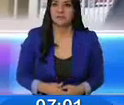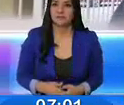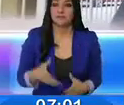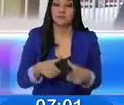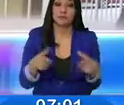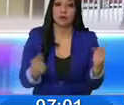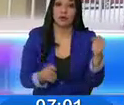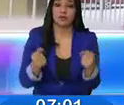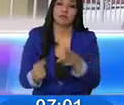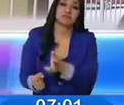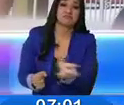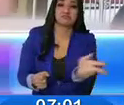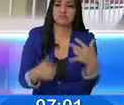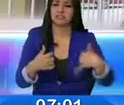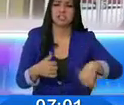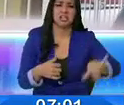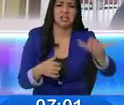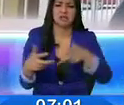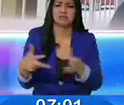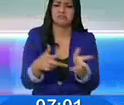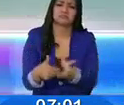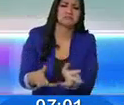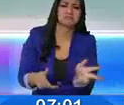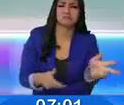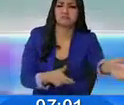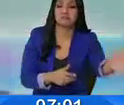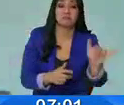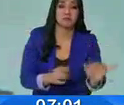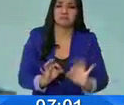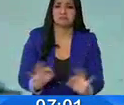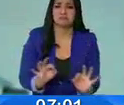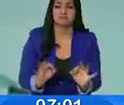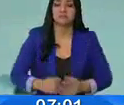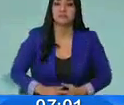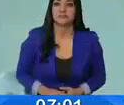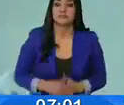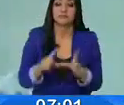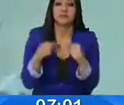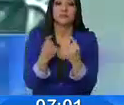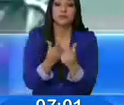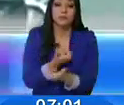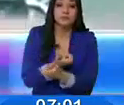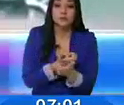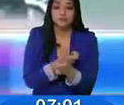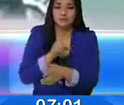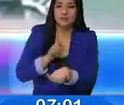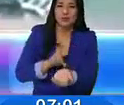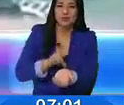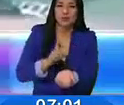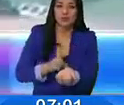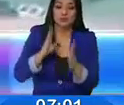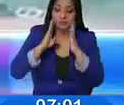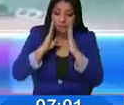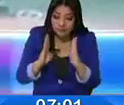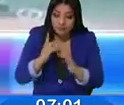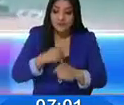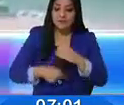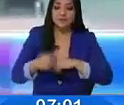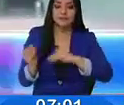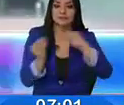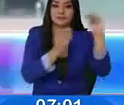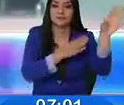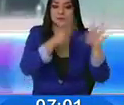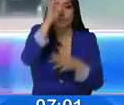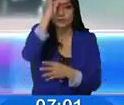Siguió, viró a la izquierda y siguió largo. Al lugar llegaron paramédicos del cuerpo de bomberos que trasladaron al herido hasta el hospital de